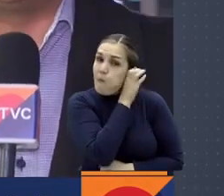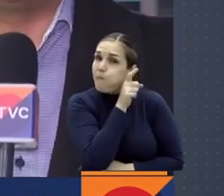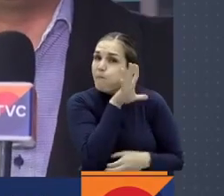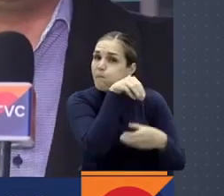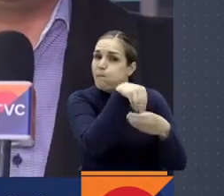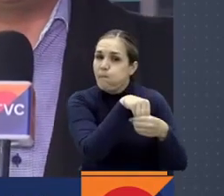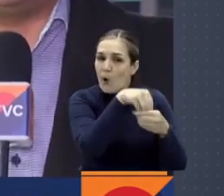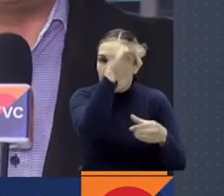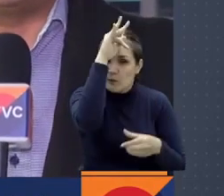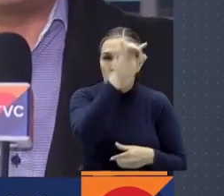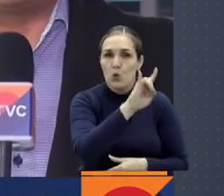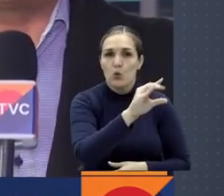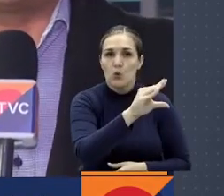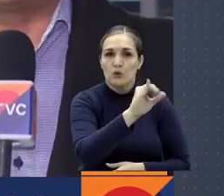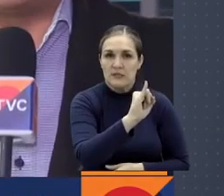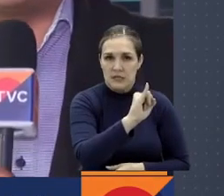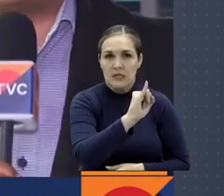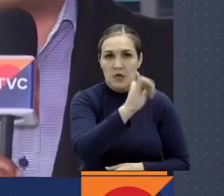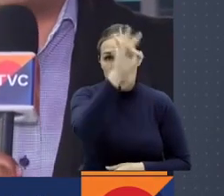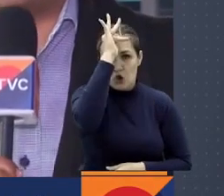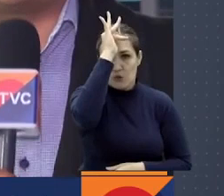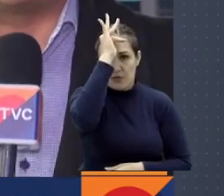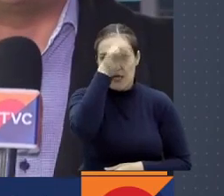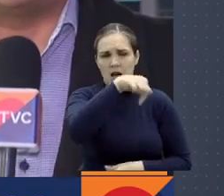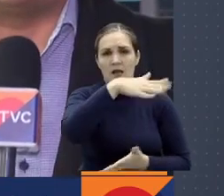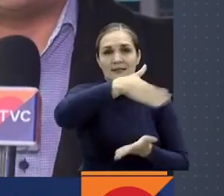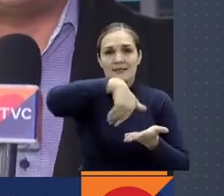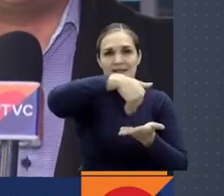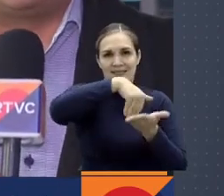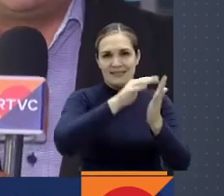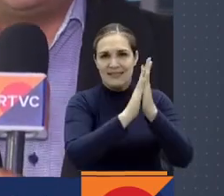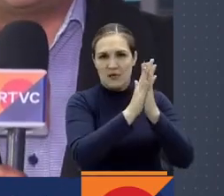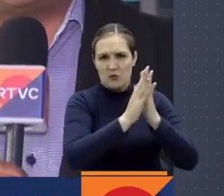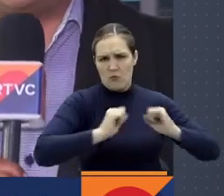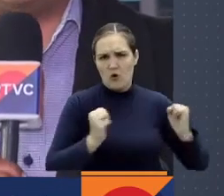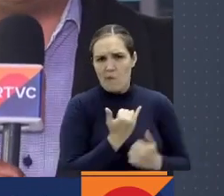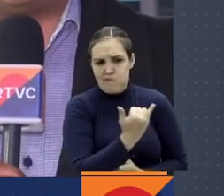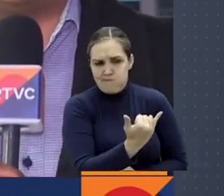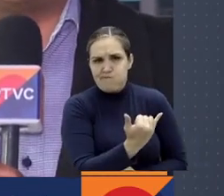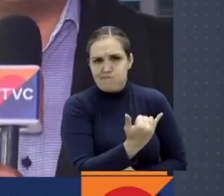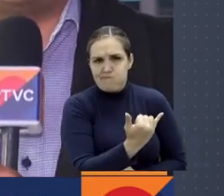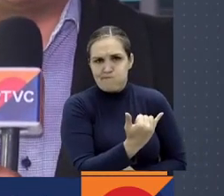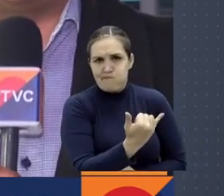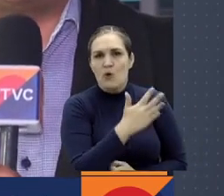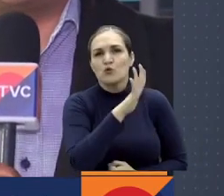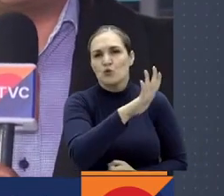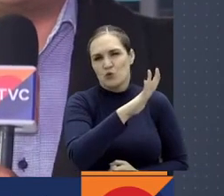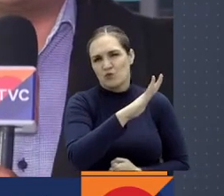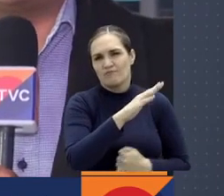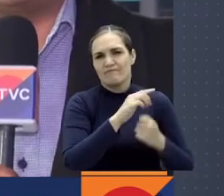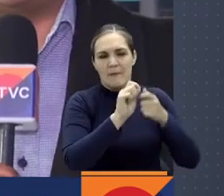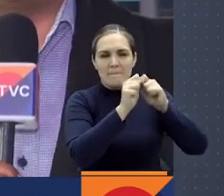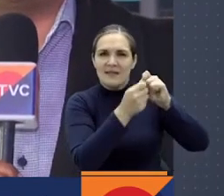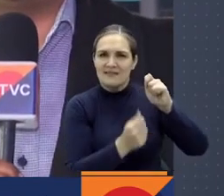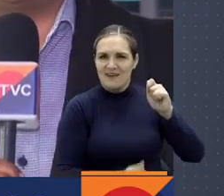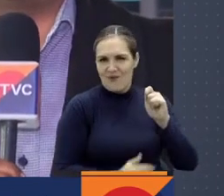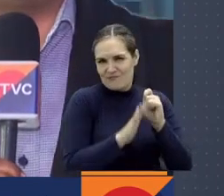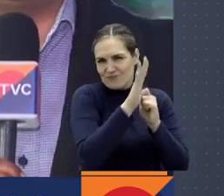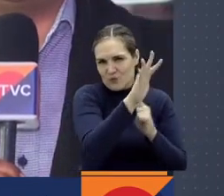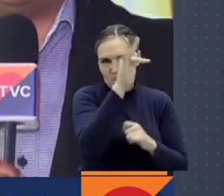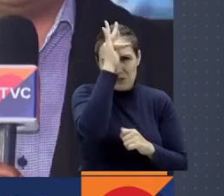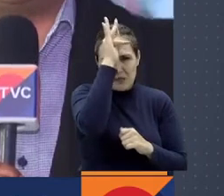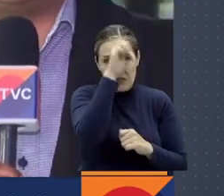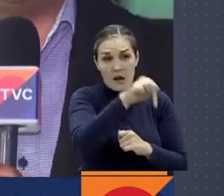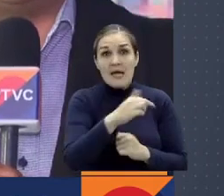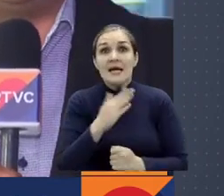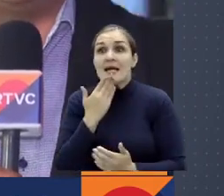de cuidados intensivos del hospital que se encuentra a mi espalda, en el centro de la capital del país, Hospital de la Misericordia, que fue traída por parte de las autoridades y también de la